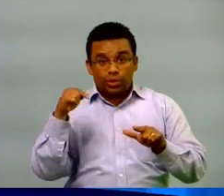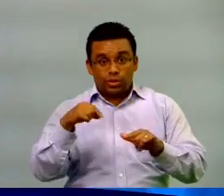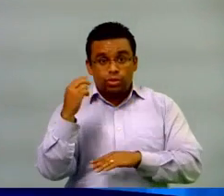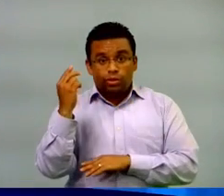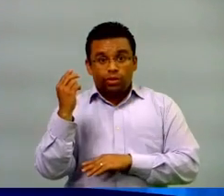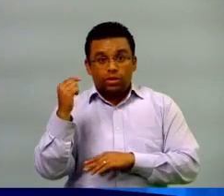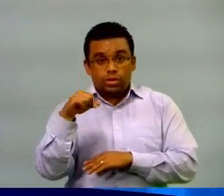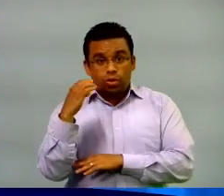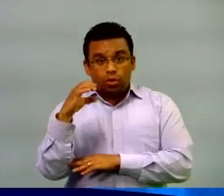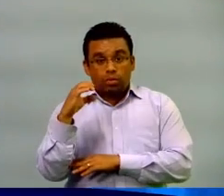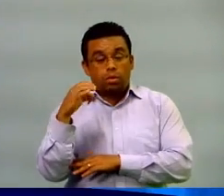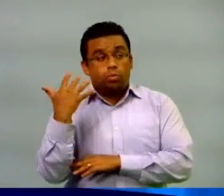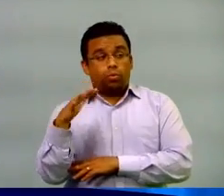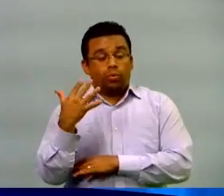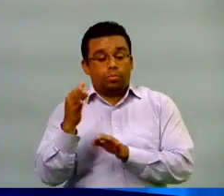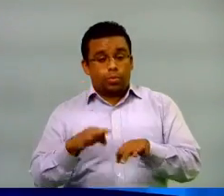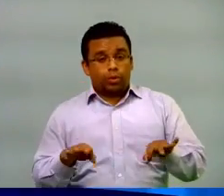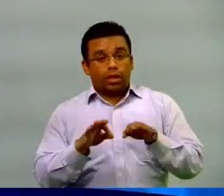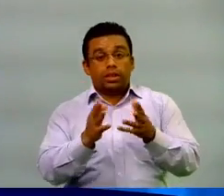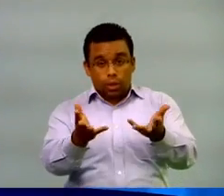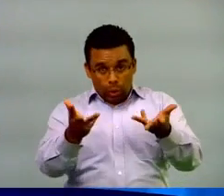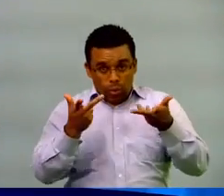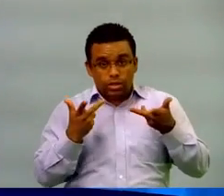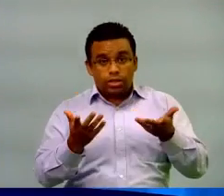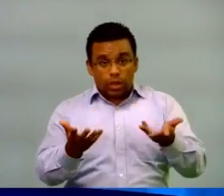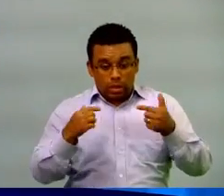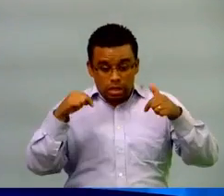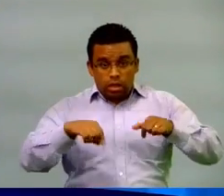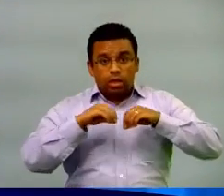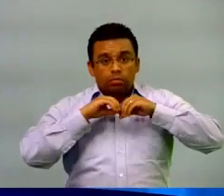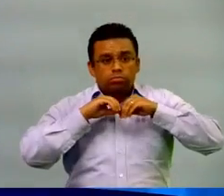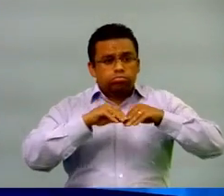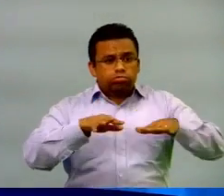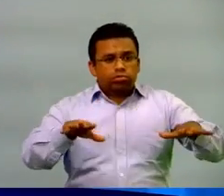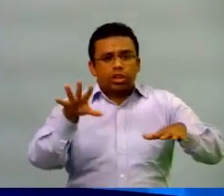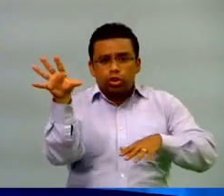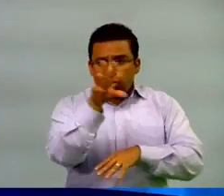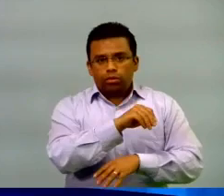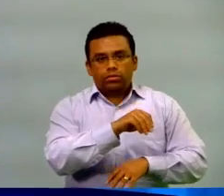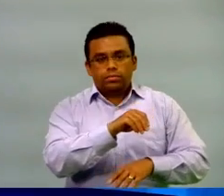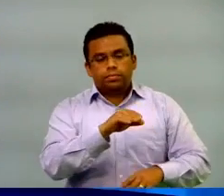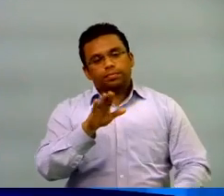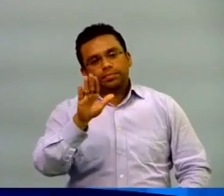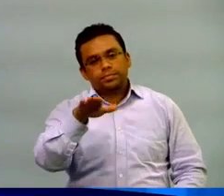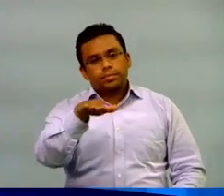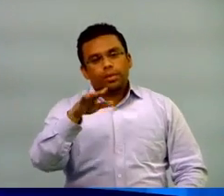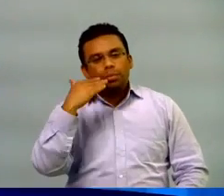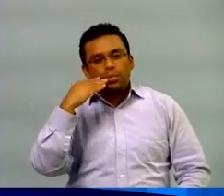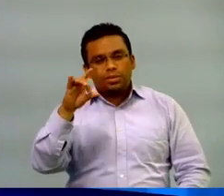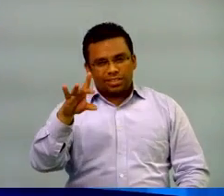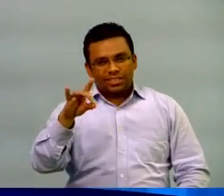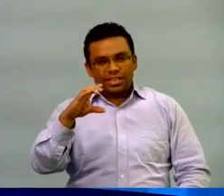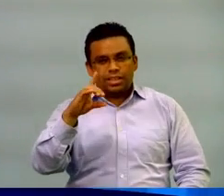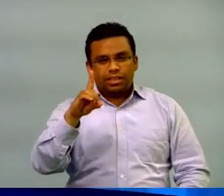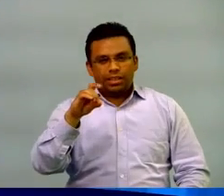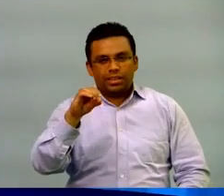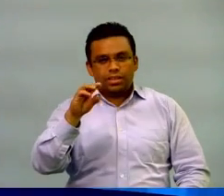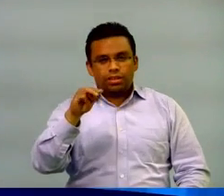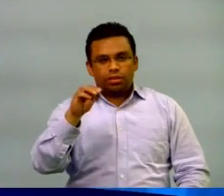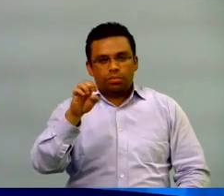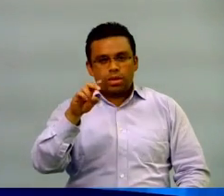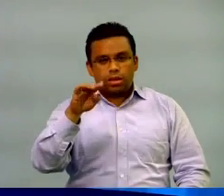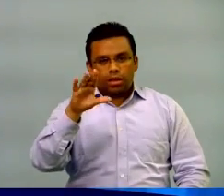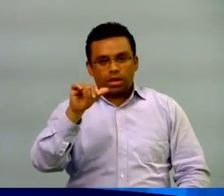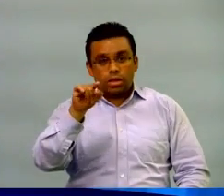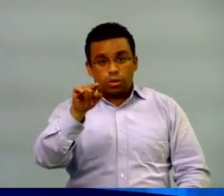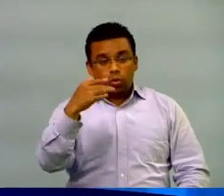cuenten sus historias y podamos replicarlas en todos los rincones del país. Y pues, Doménica, importantísimo la conclusión que